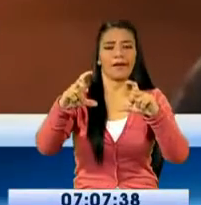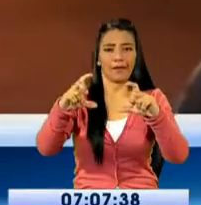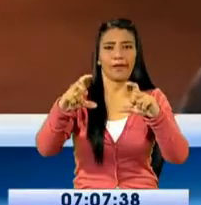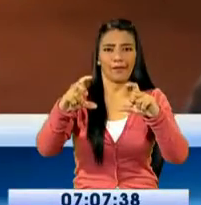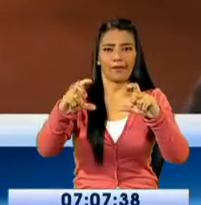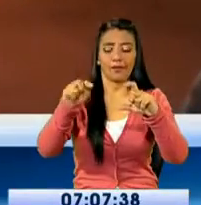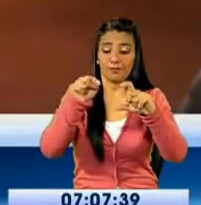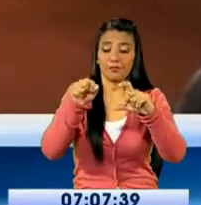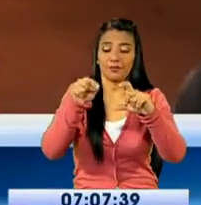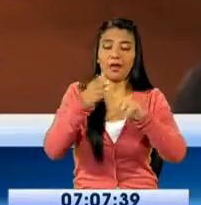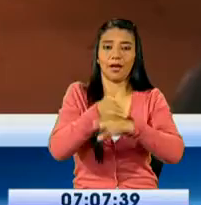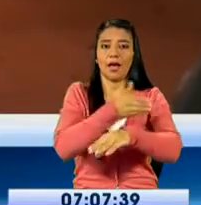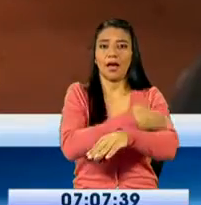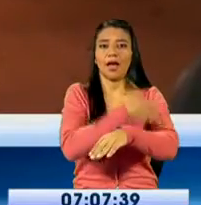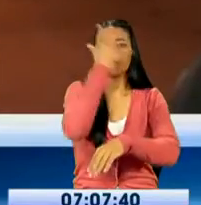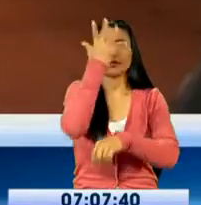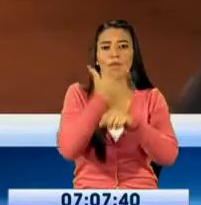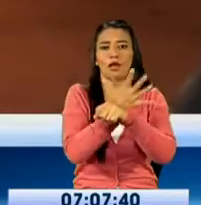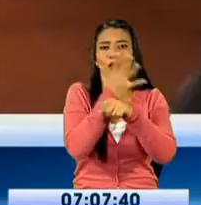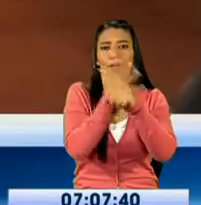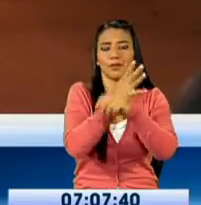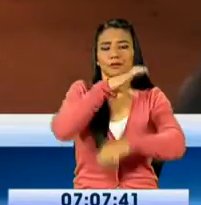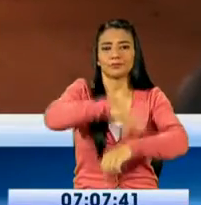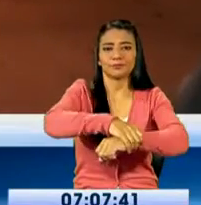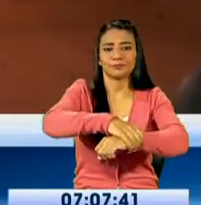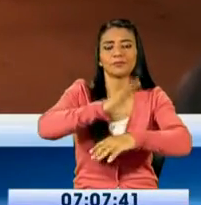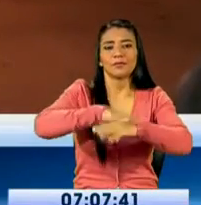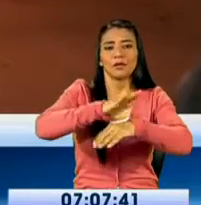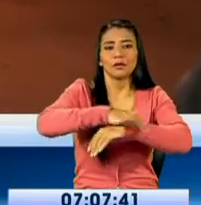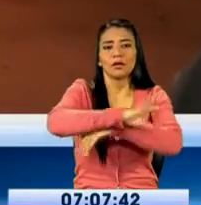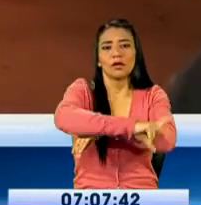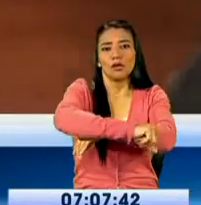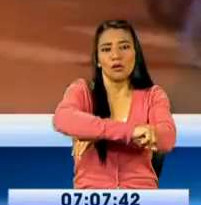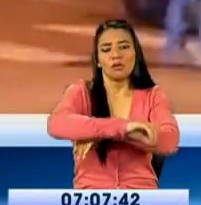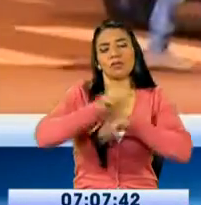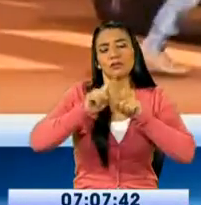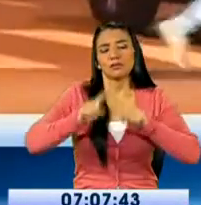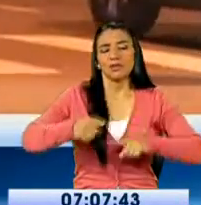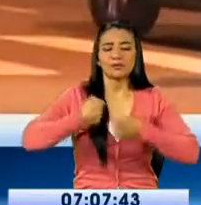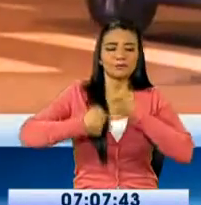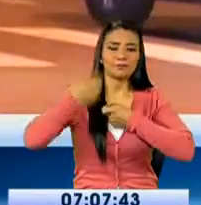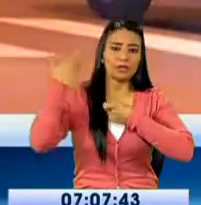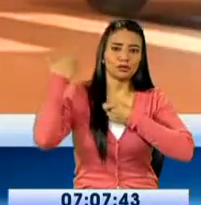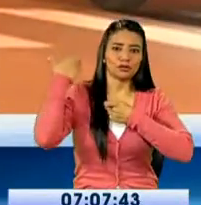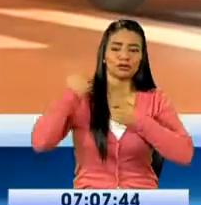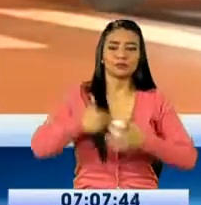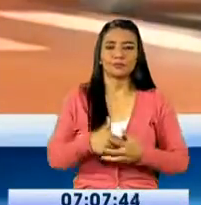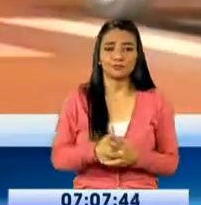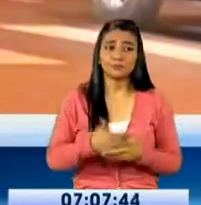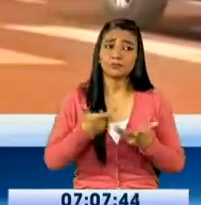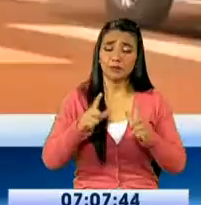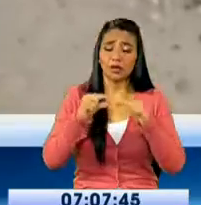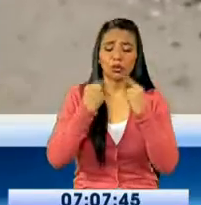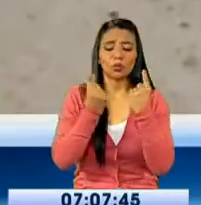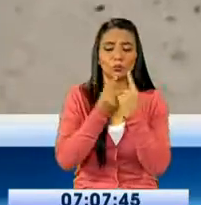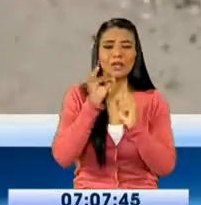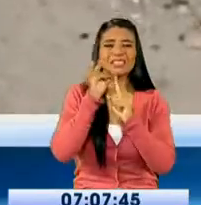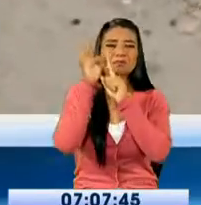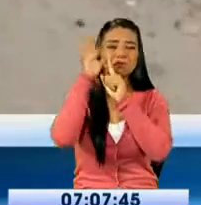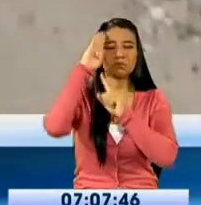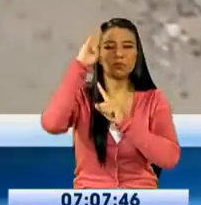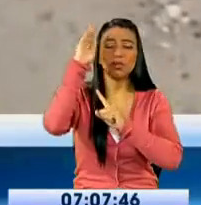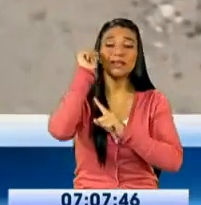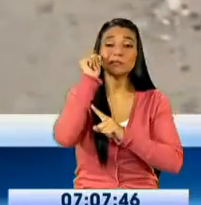Se registran 5 detenciones del señor por robos en diferentes años. Miembros de la Policía de Criminalística